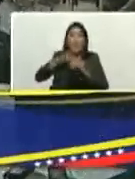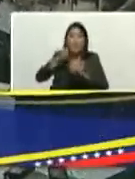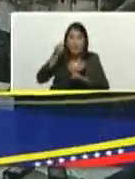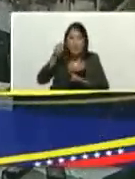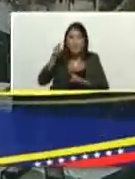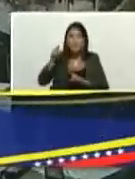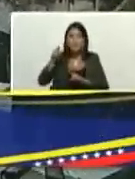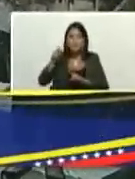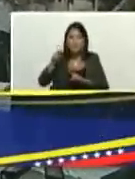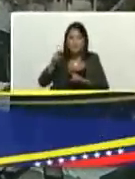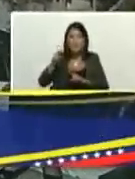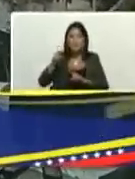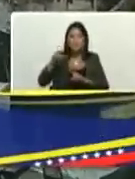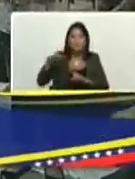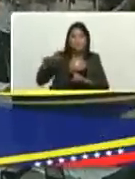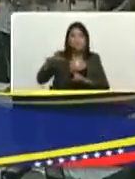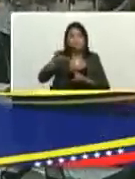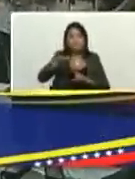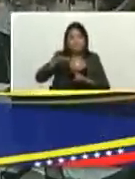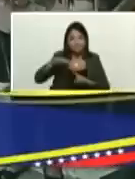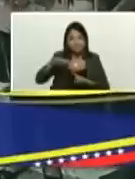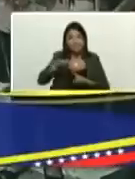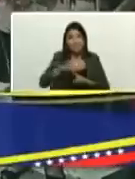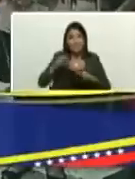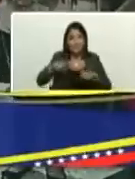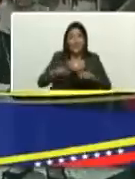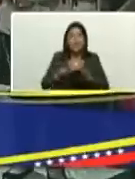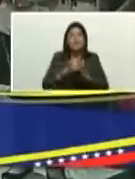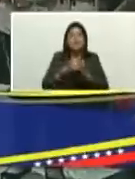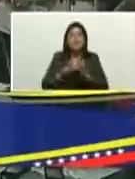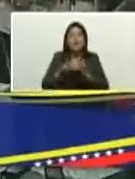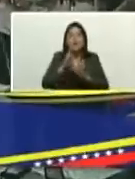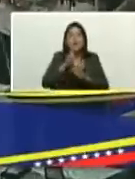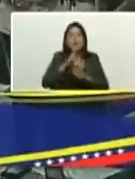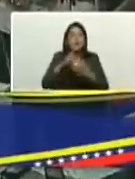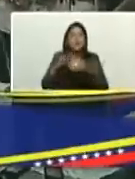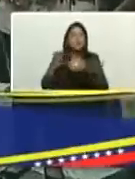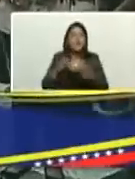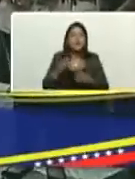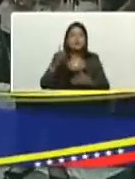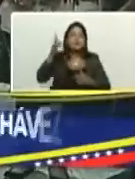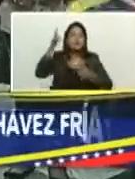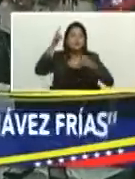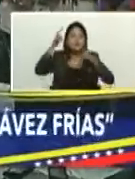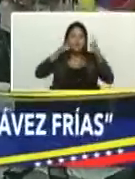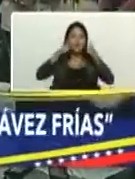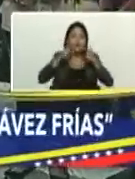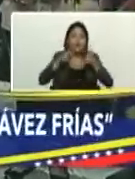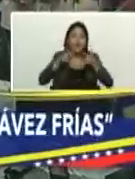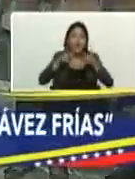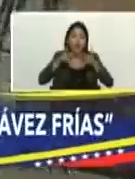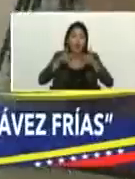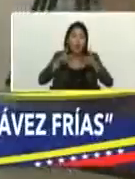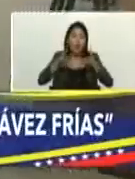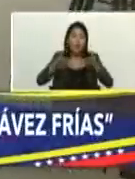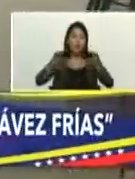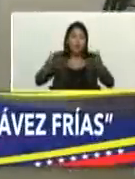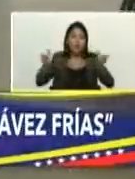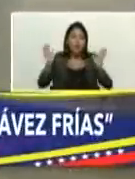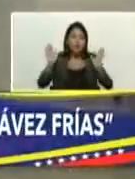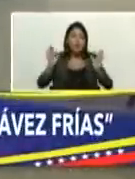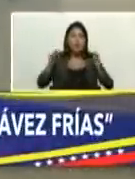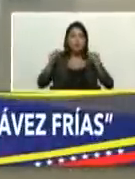de Guásimo, con el nombre Hugo Chávez Frías. Hoy estamos inaugurando una de las instituciones educativas con